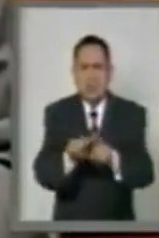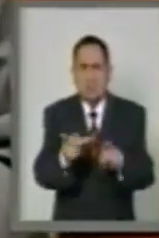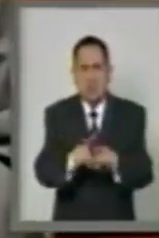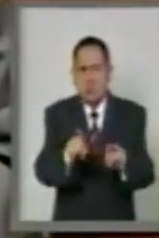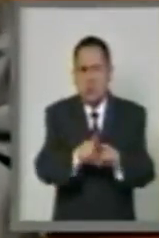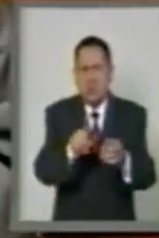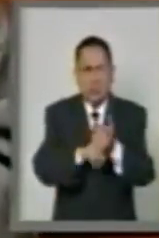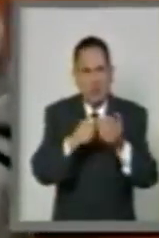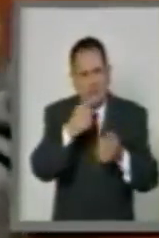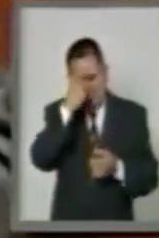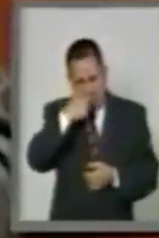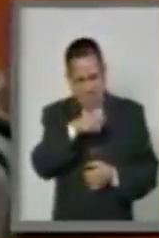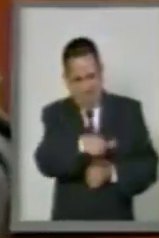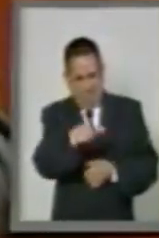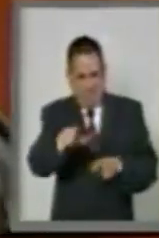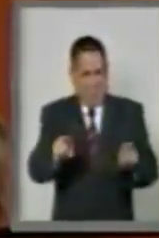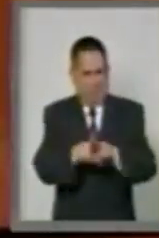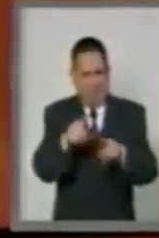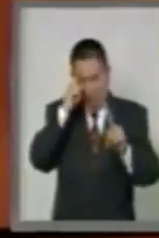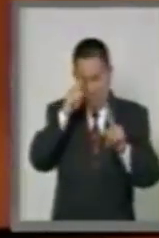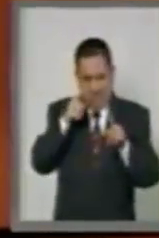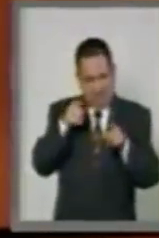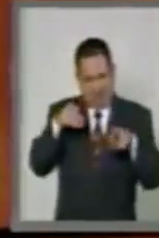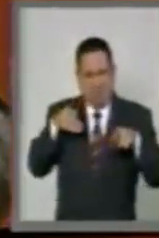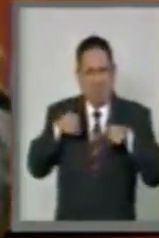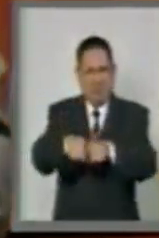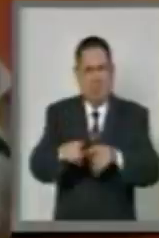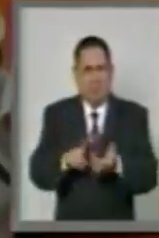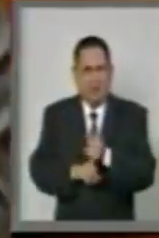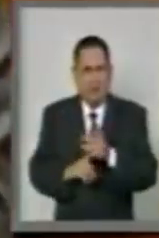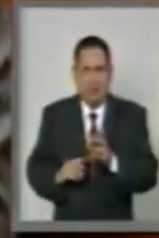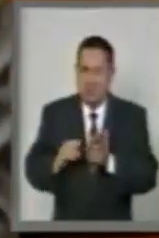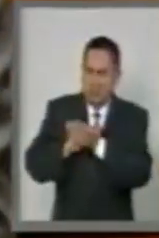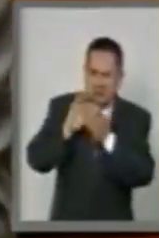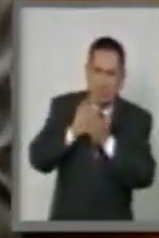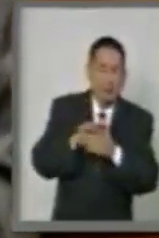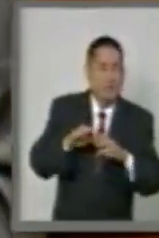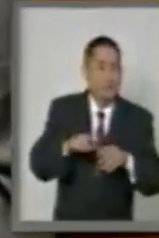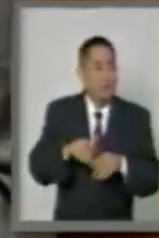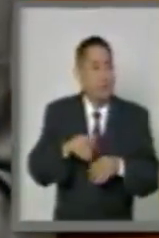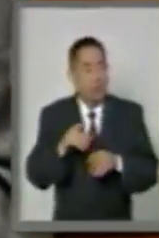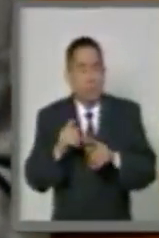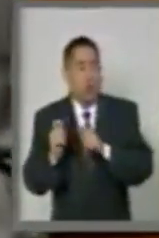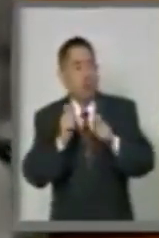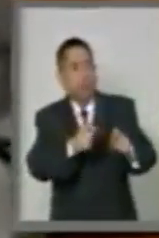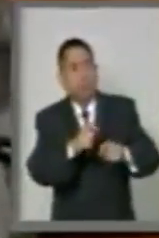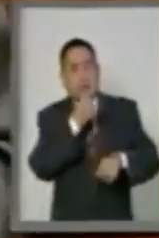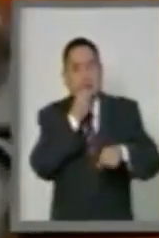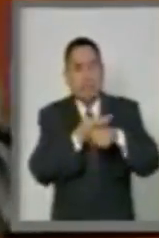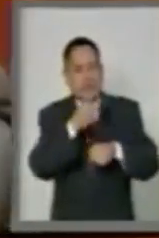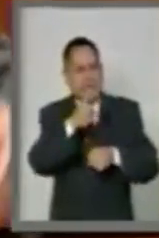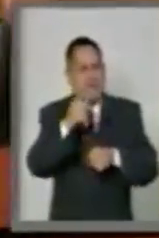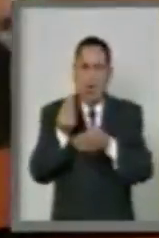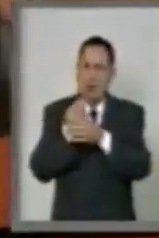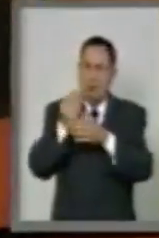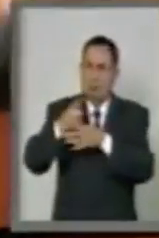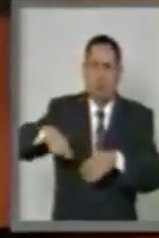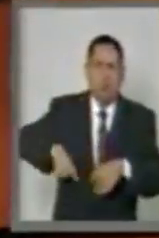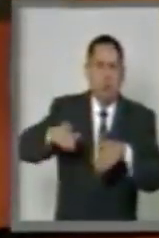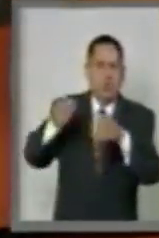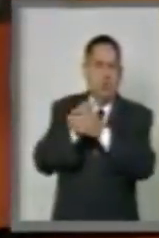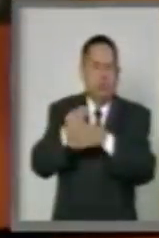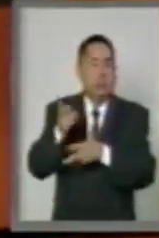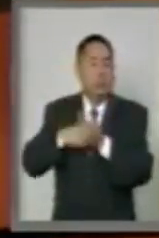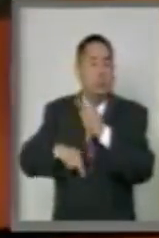el mismo cartabón fijado en la Secretaría de Hacienda por esa clase tecnocrática que nació en el